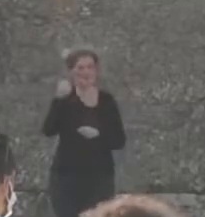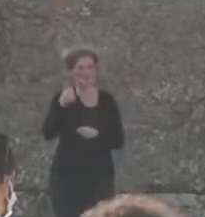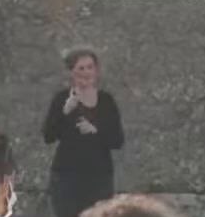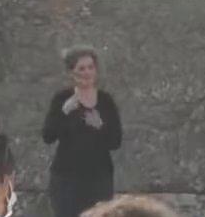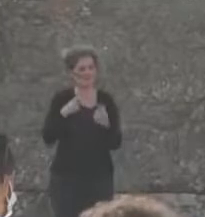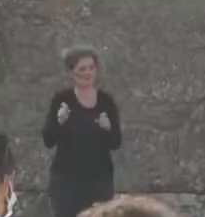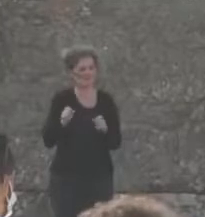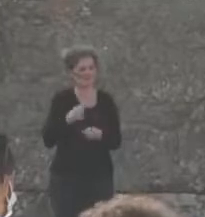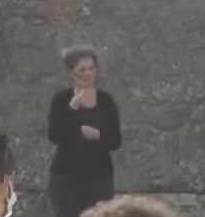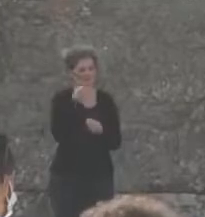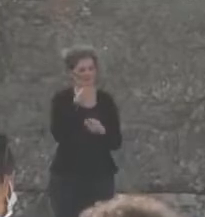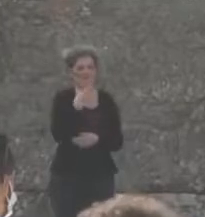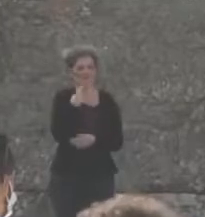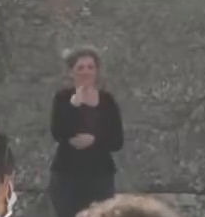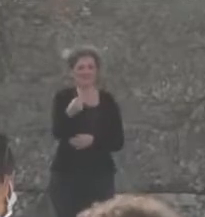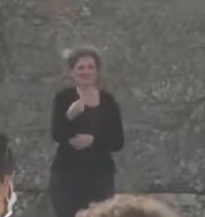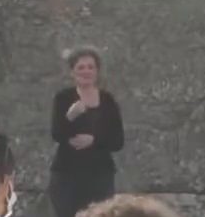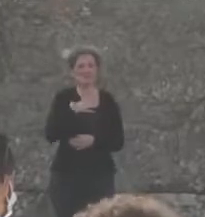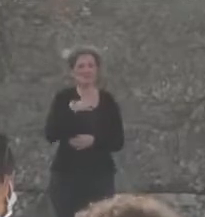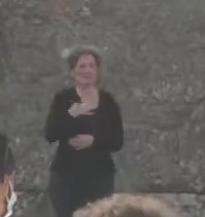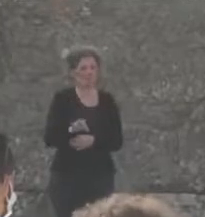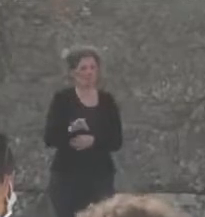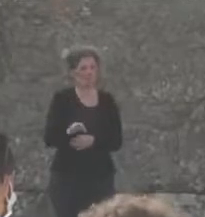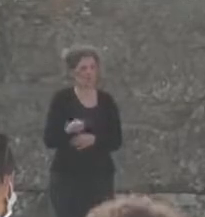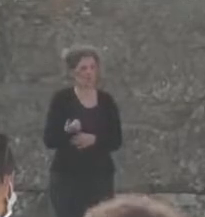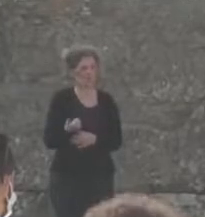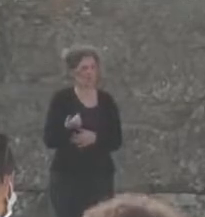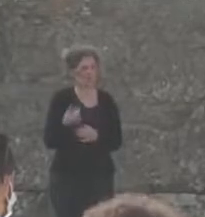portemos. Bendito. Ademais que sempre se poden facer así